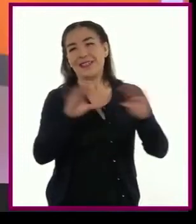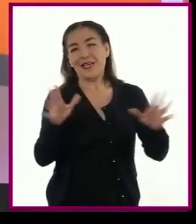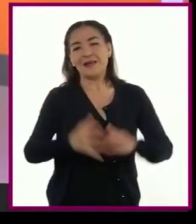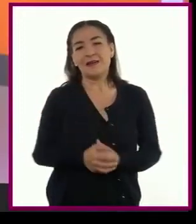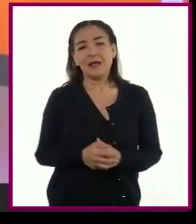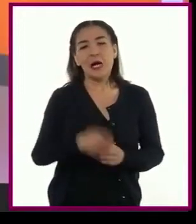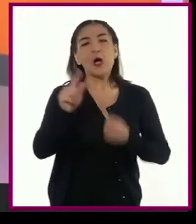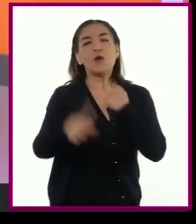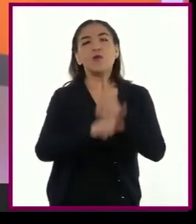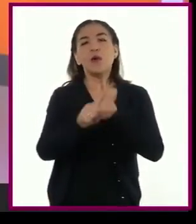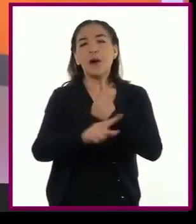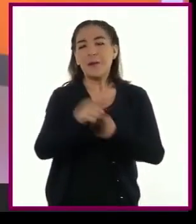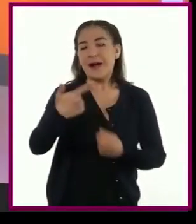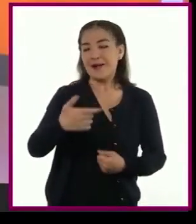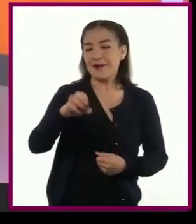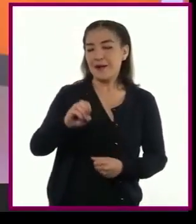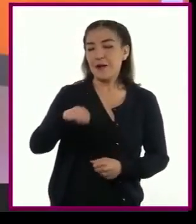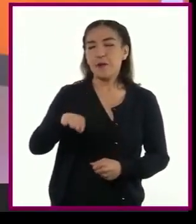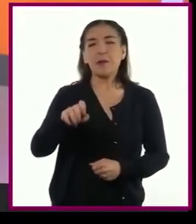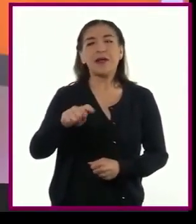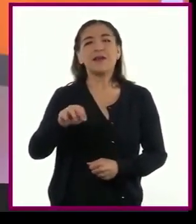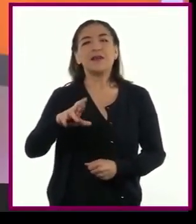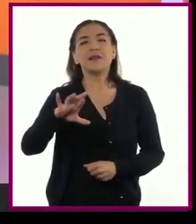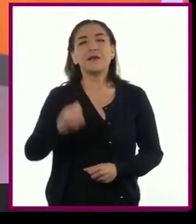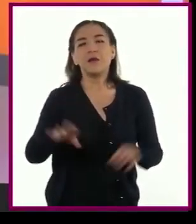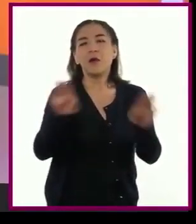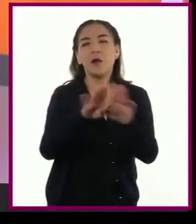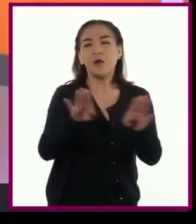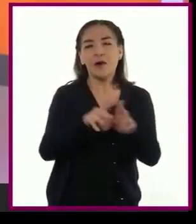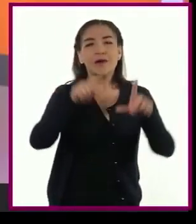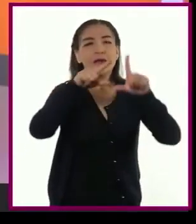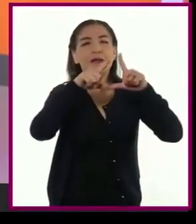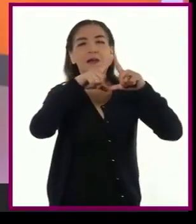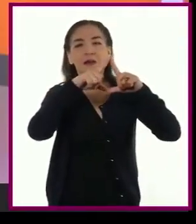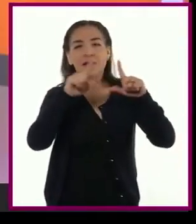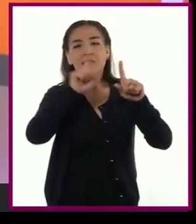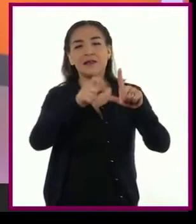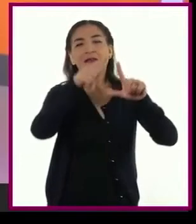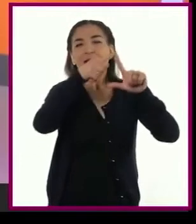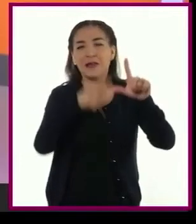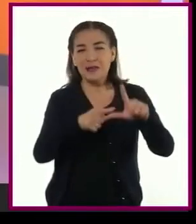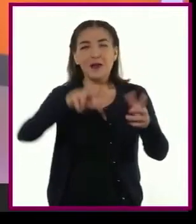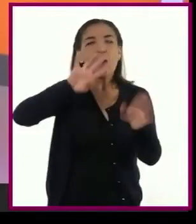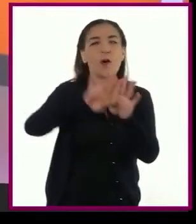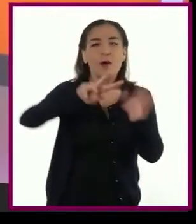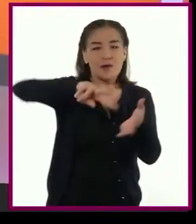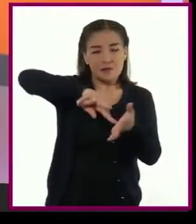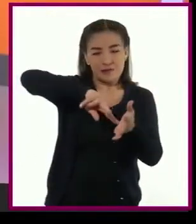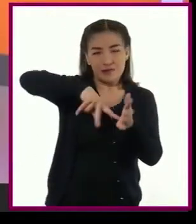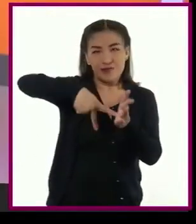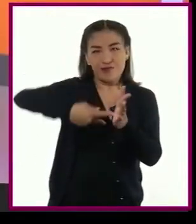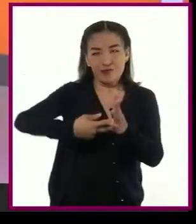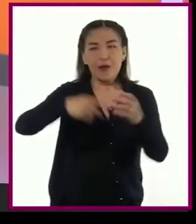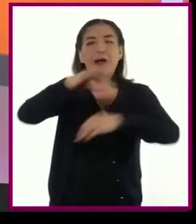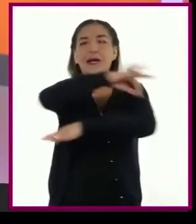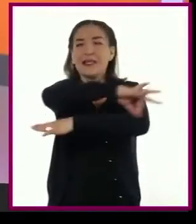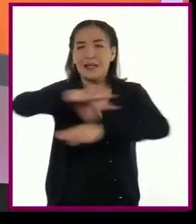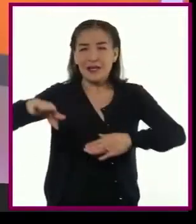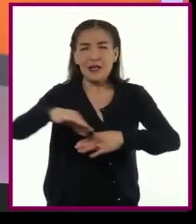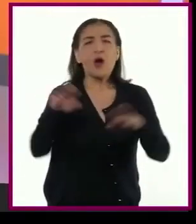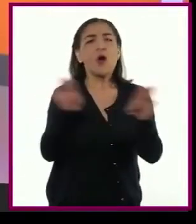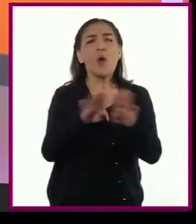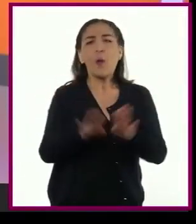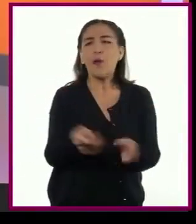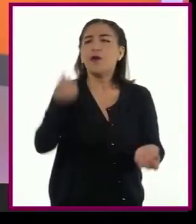al problema geométrico de la construcción de polígonos con regla y compás. La construcción de los